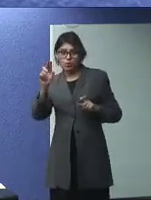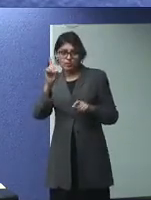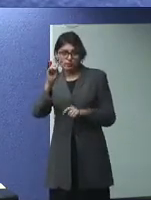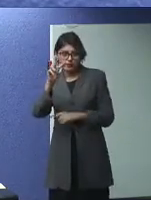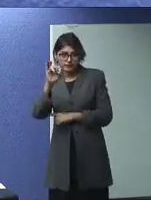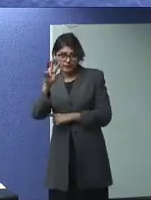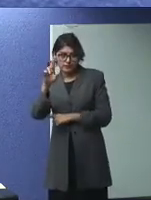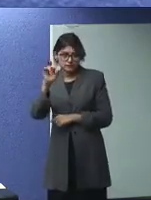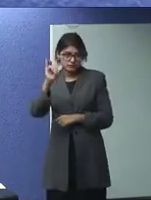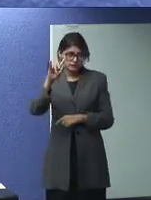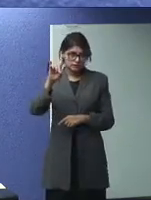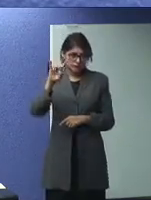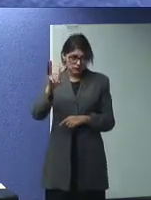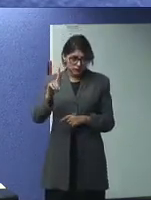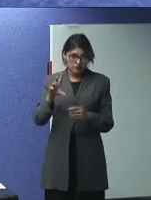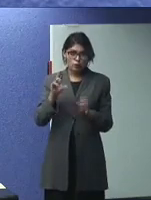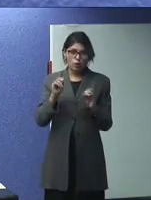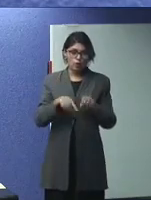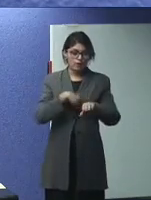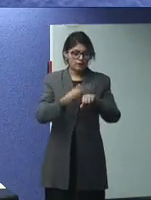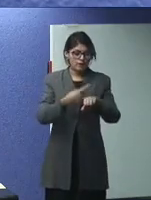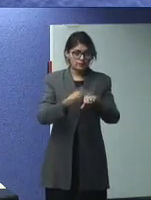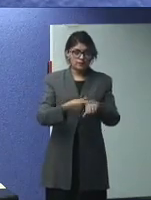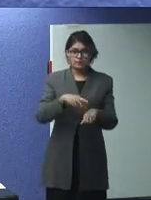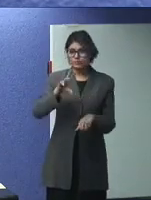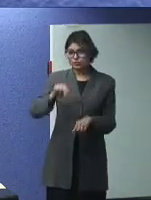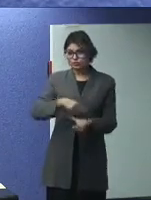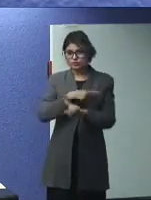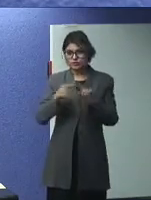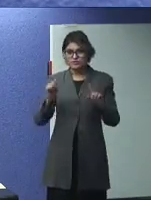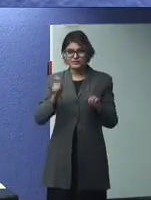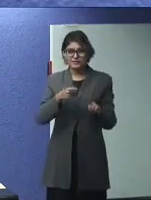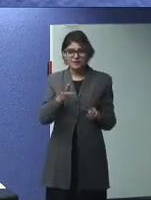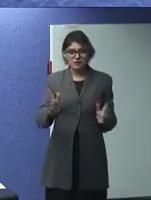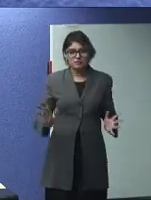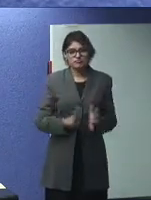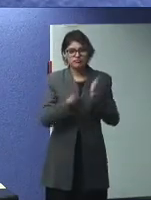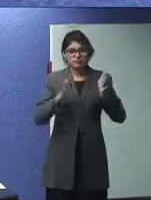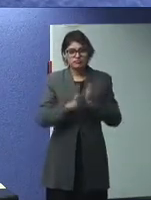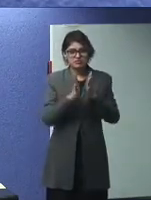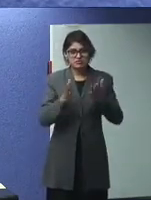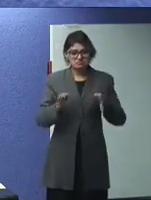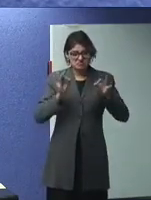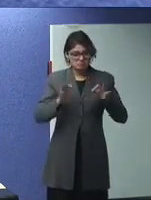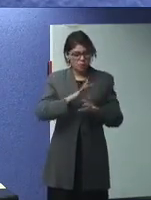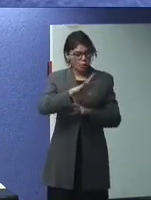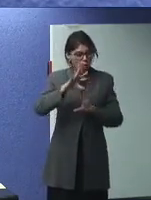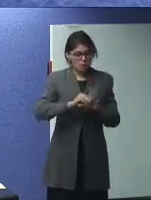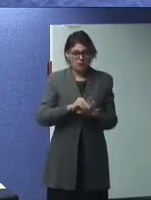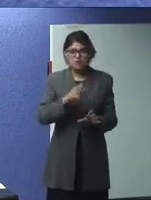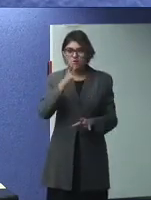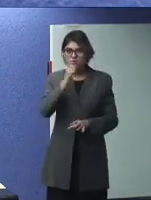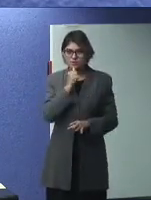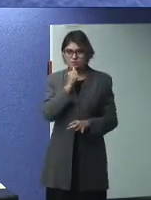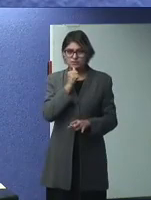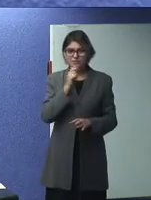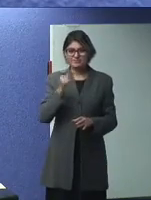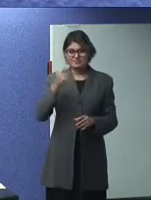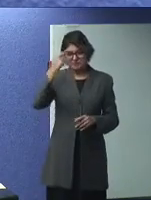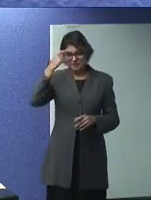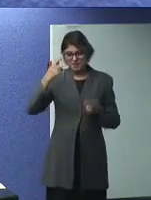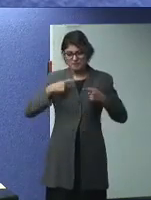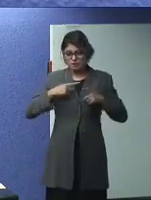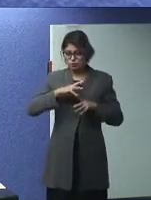no como una enfermedad, sino precisamente la falta de participación plena y efectiva de todas las personas en la